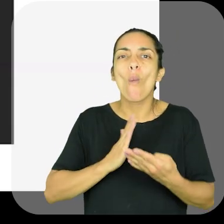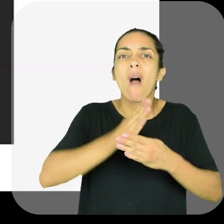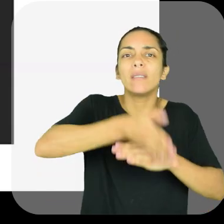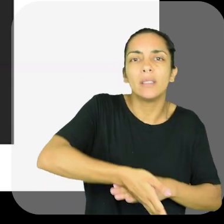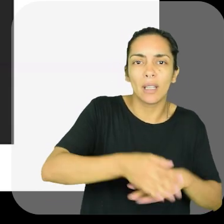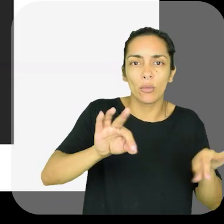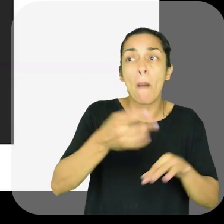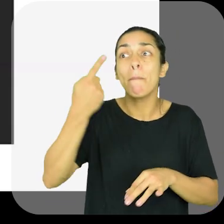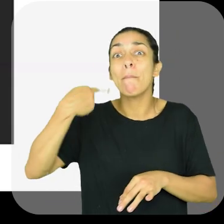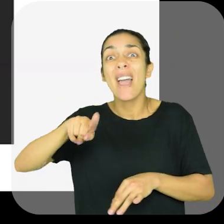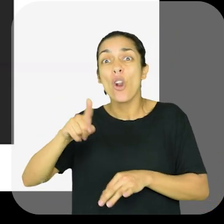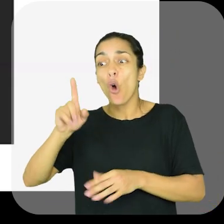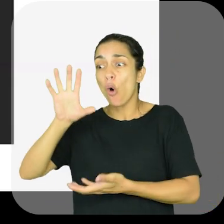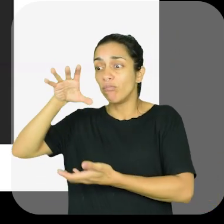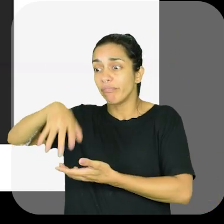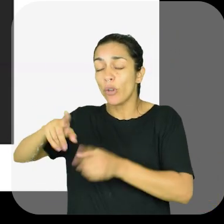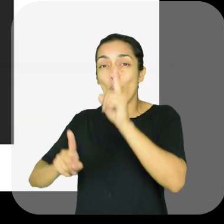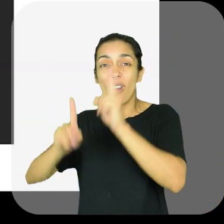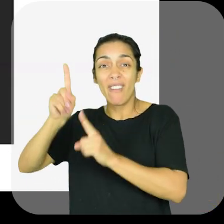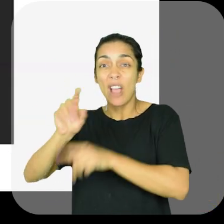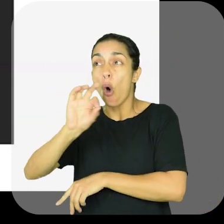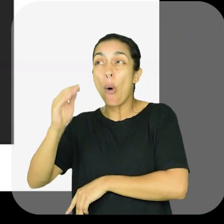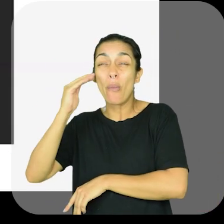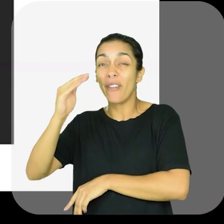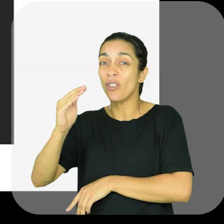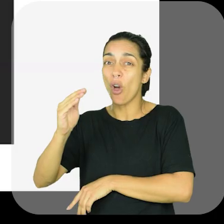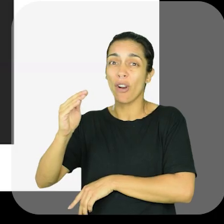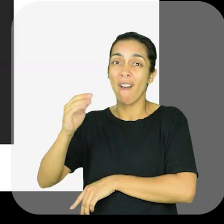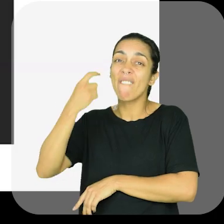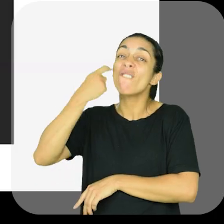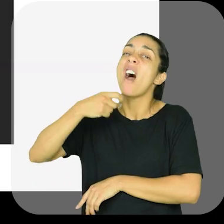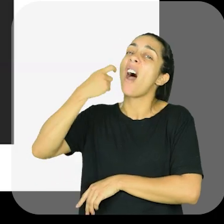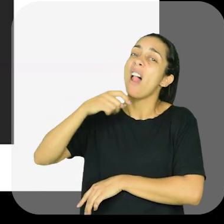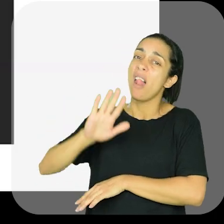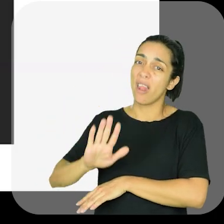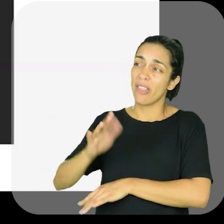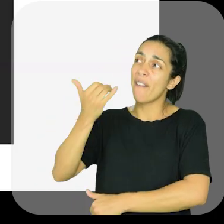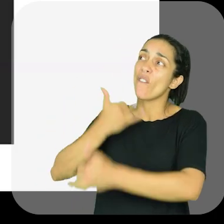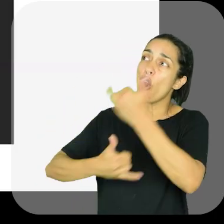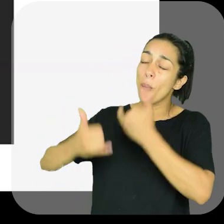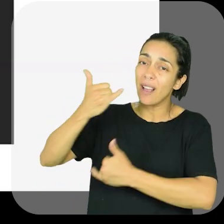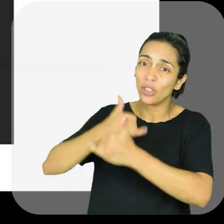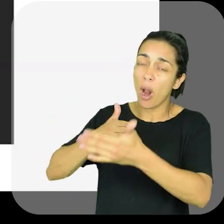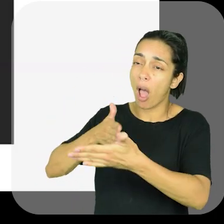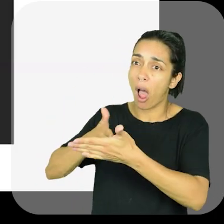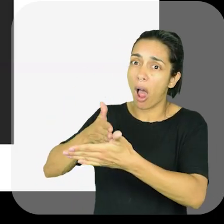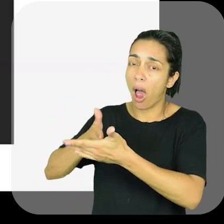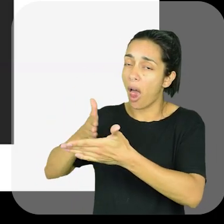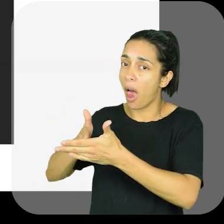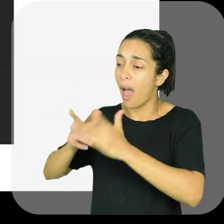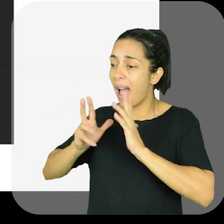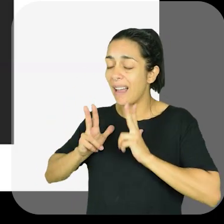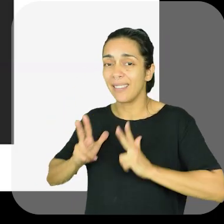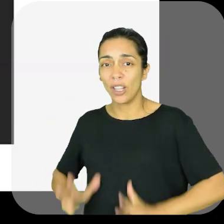no están preparados y a veces hacen un poco más difícil el proceso formativo y el proceso estético